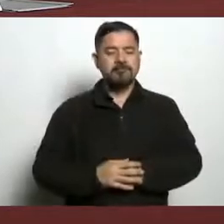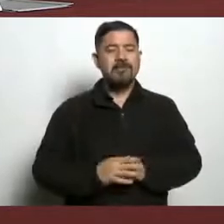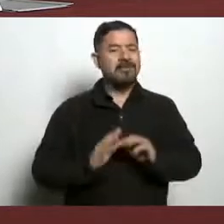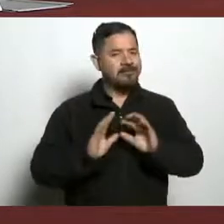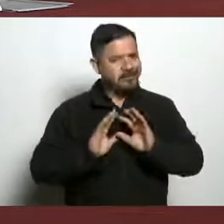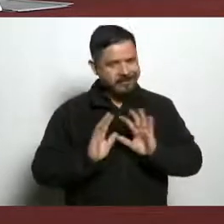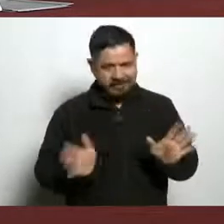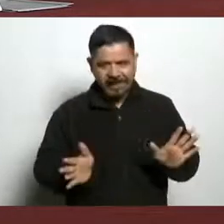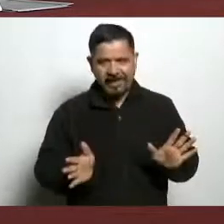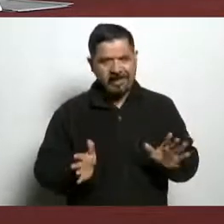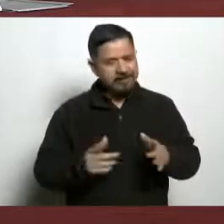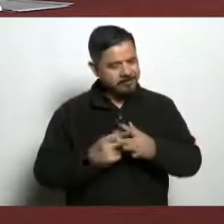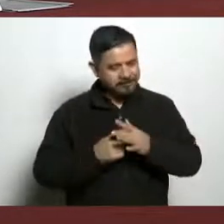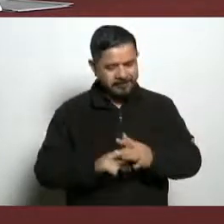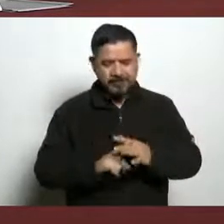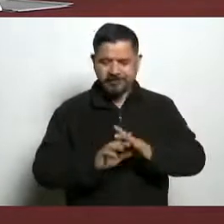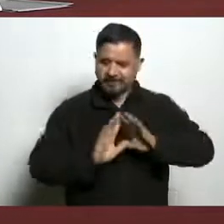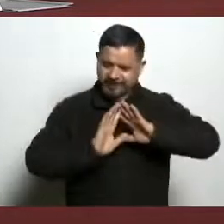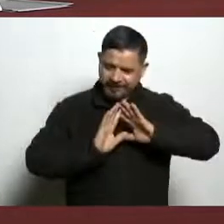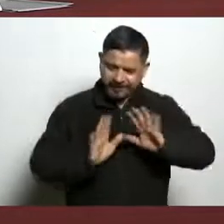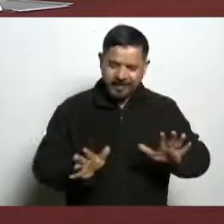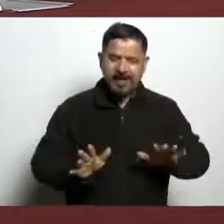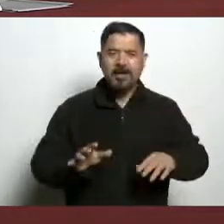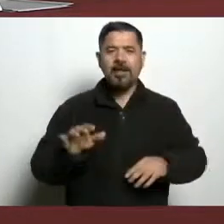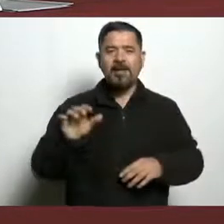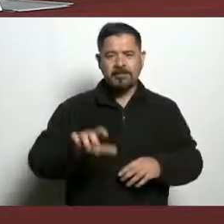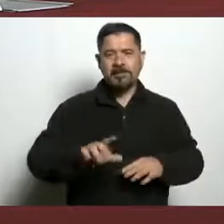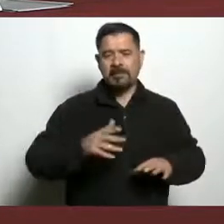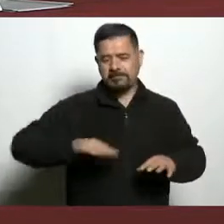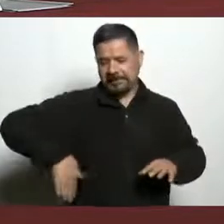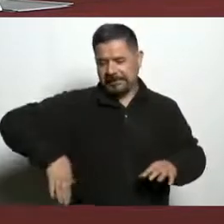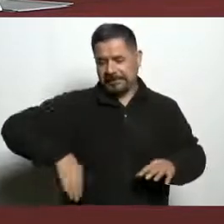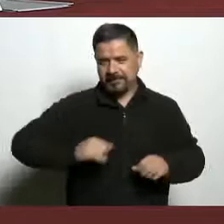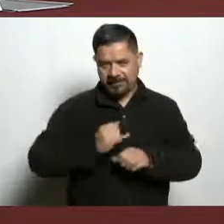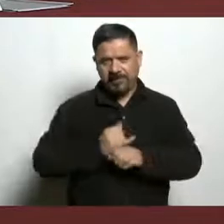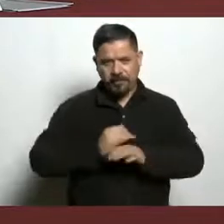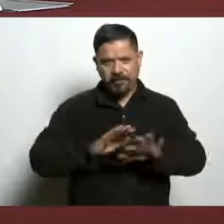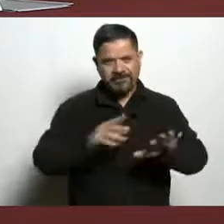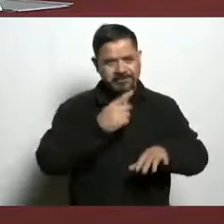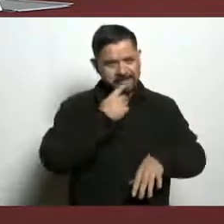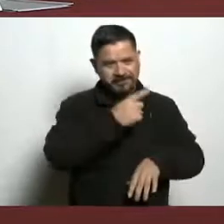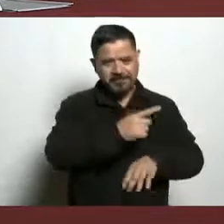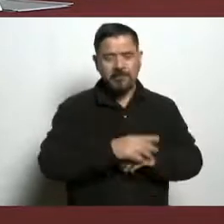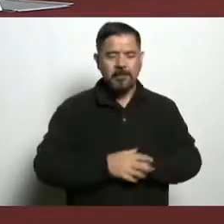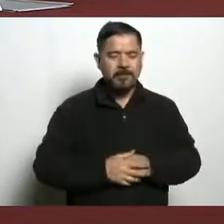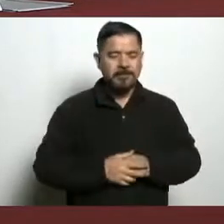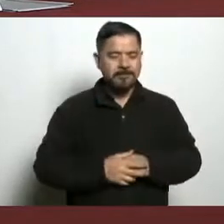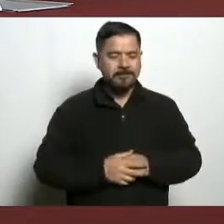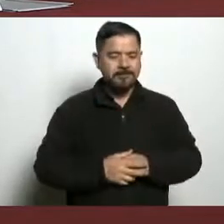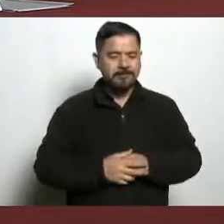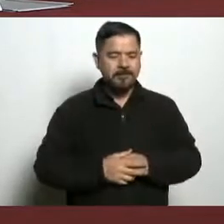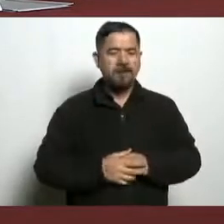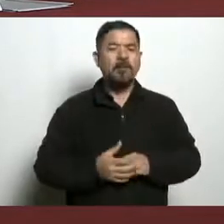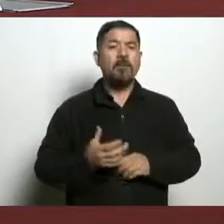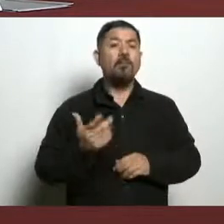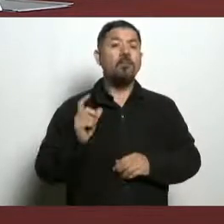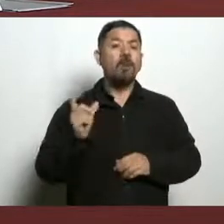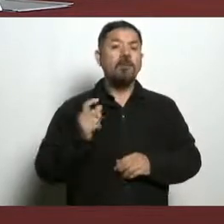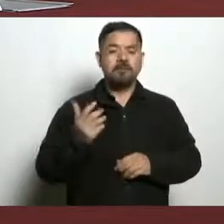vamos a iniciar, como aquí se informó, a principios de